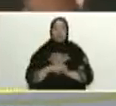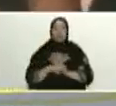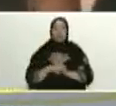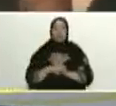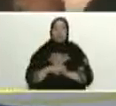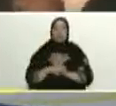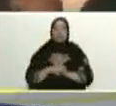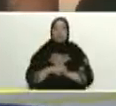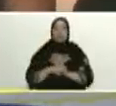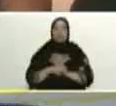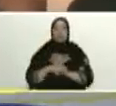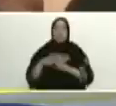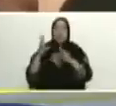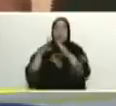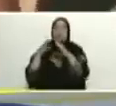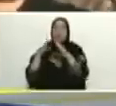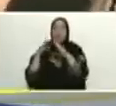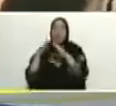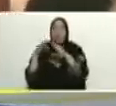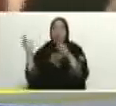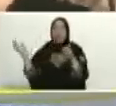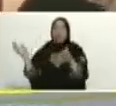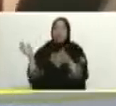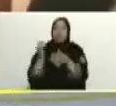Que ya el palacio estaba rescatado.